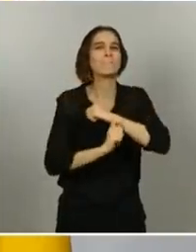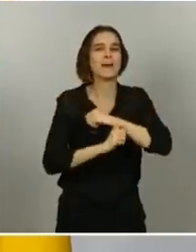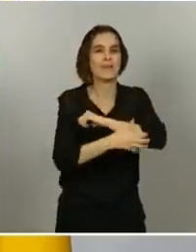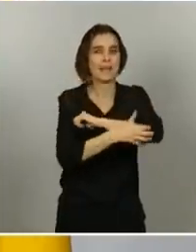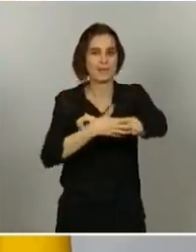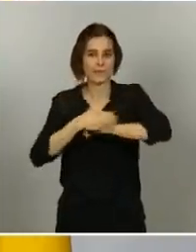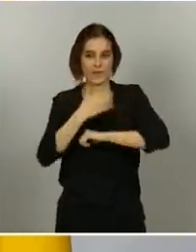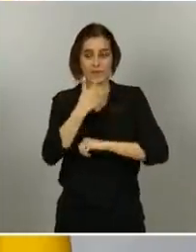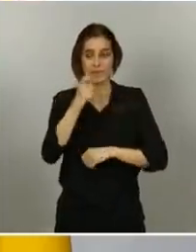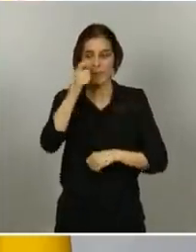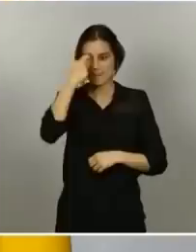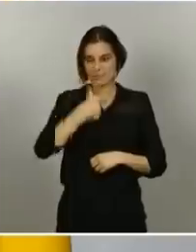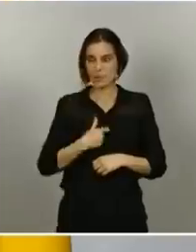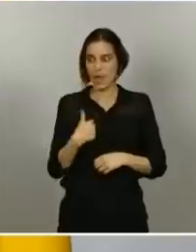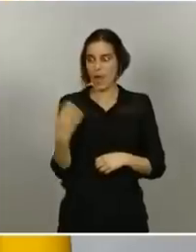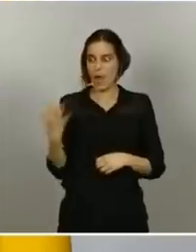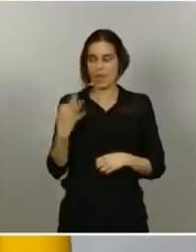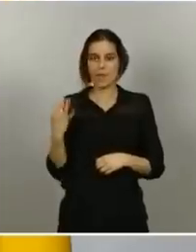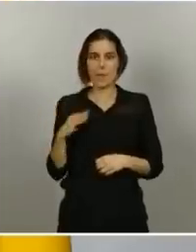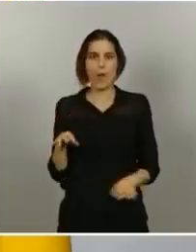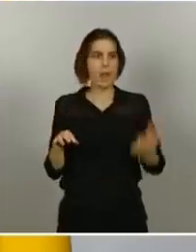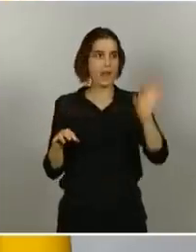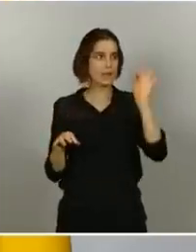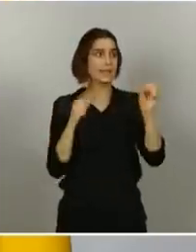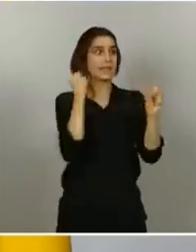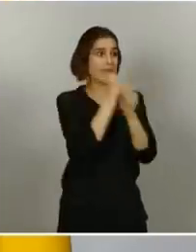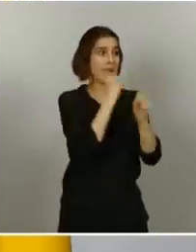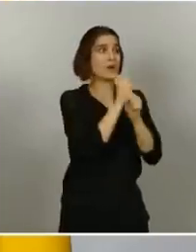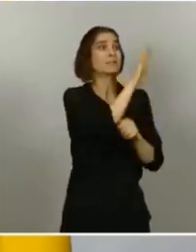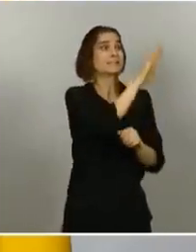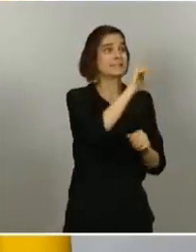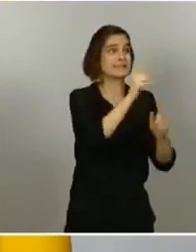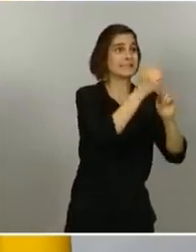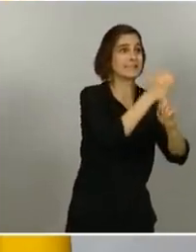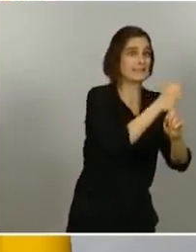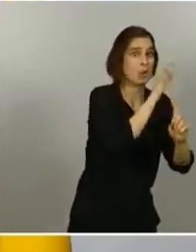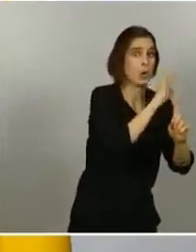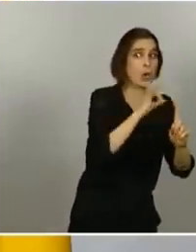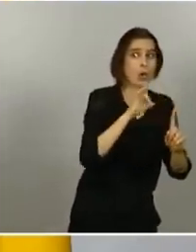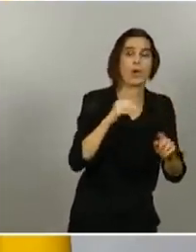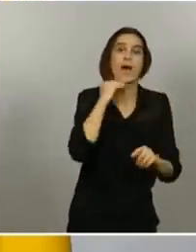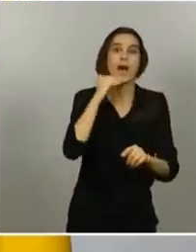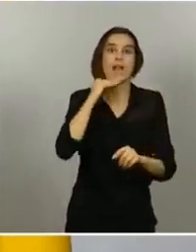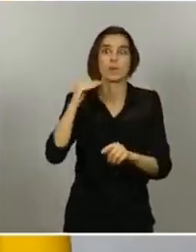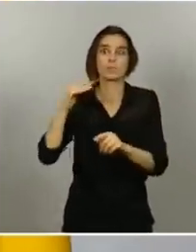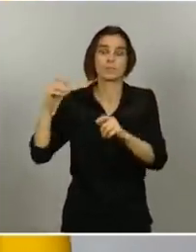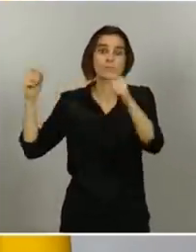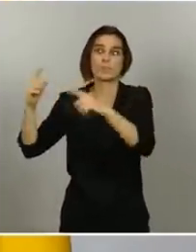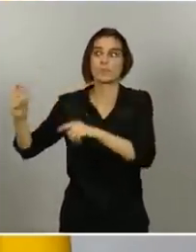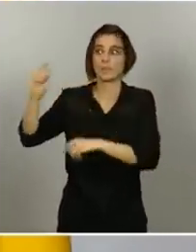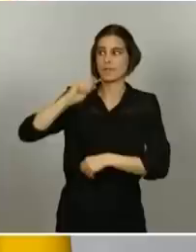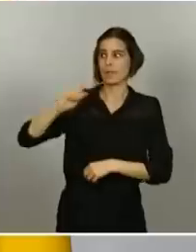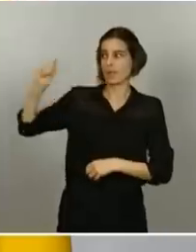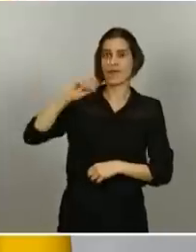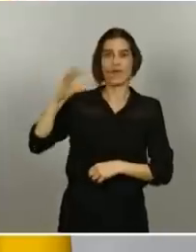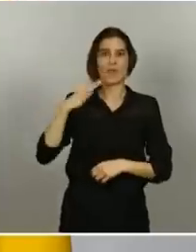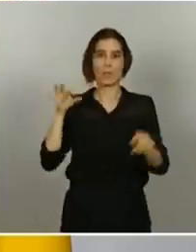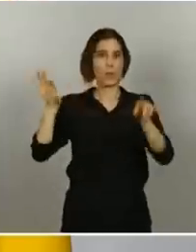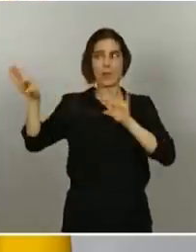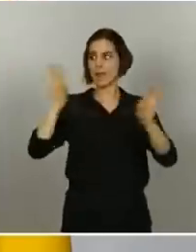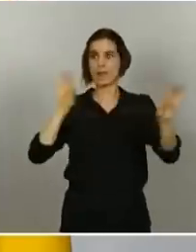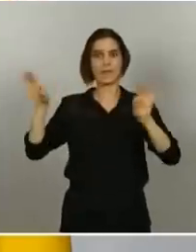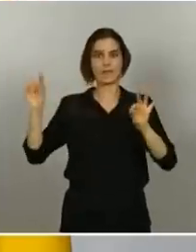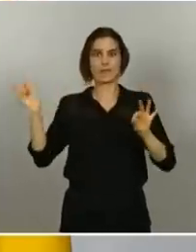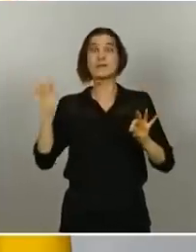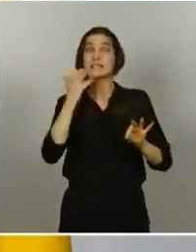a elegir entre aceptar un empleo ou mantener unha prestación social facendo que o ingreso mínimo vital sea compatible con outros ingresos